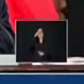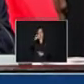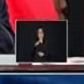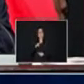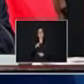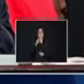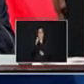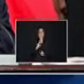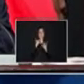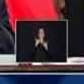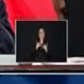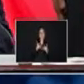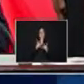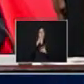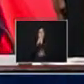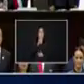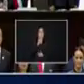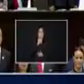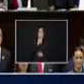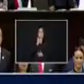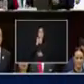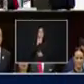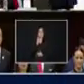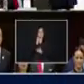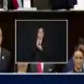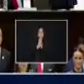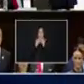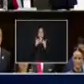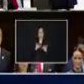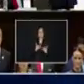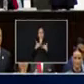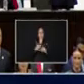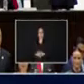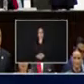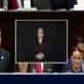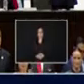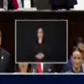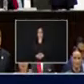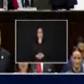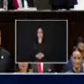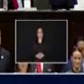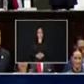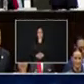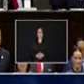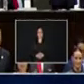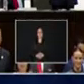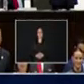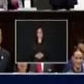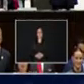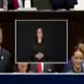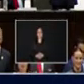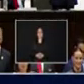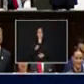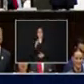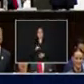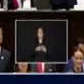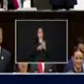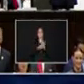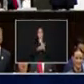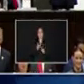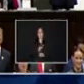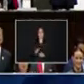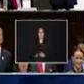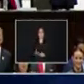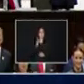que son los mensajes o son los discursos o son los planteamientos más, me parece, y lo titularía así, de buenos deseos